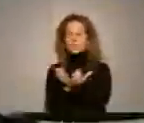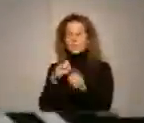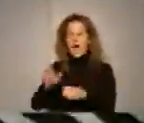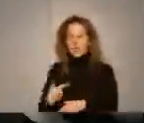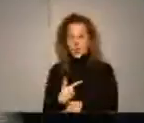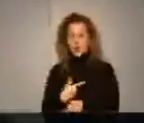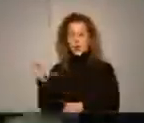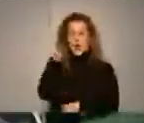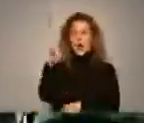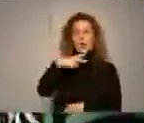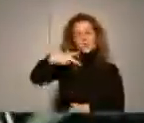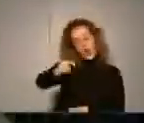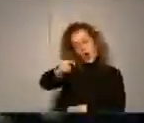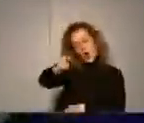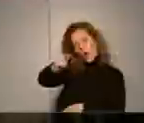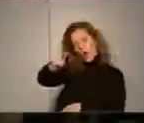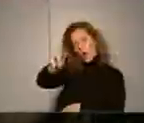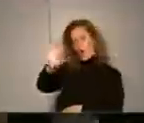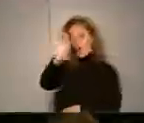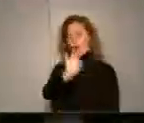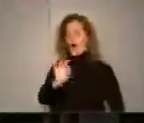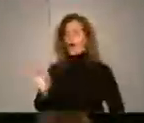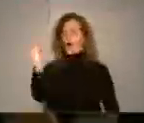me arrepiento, no,